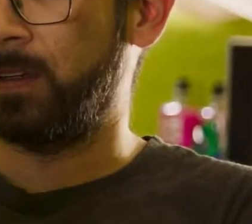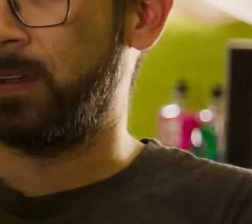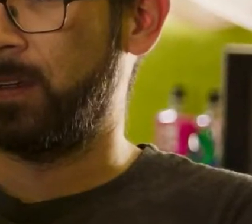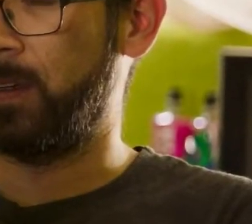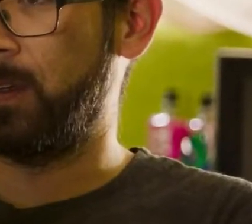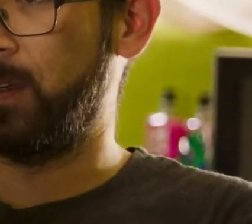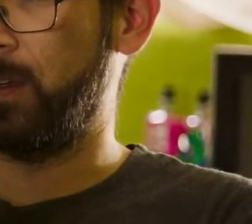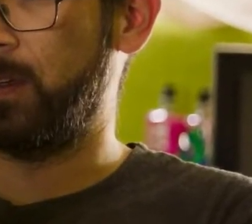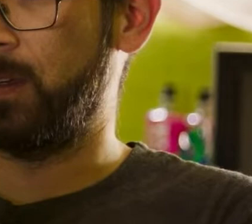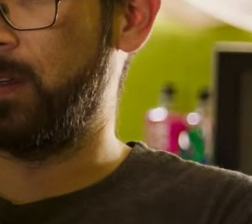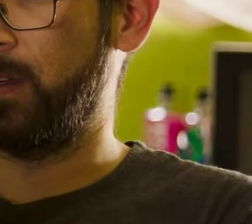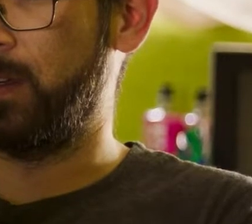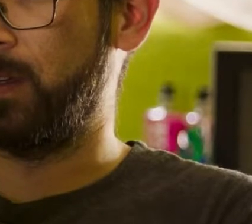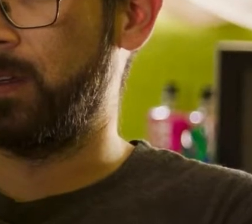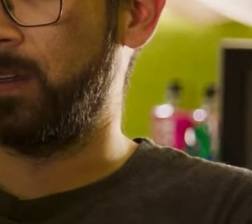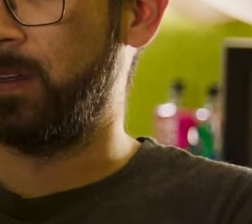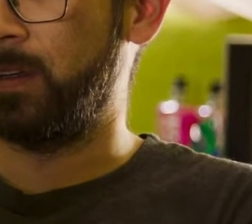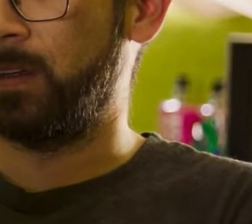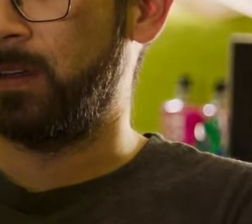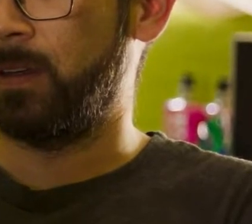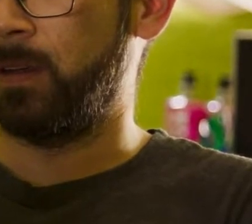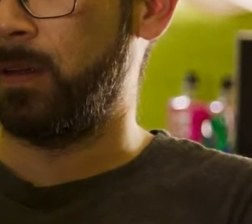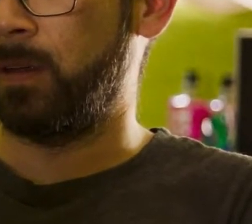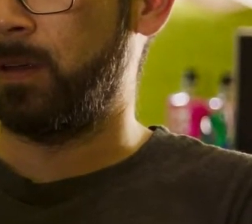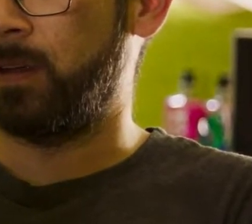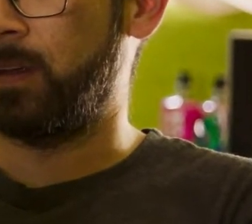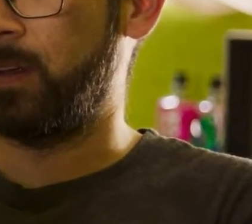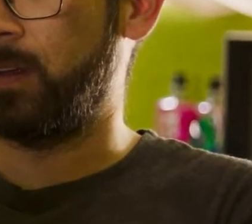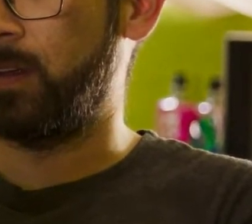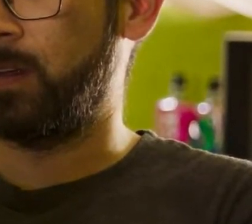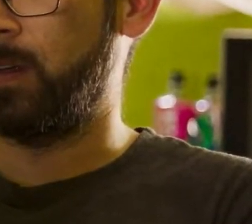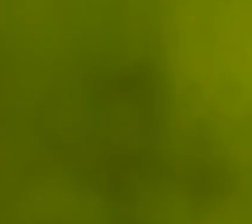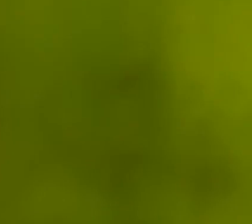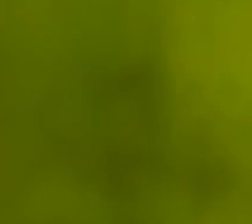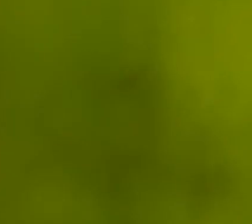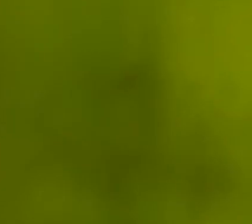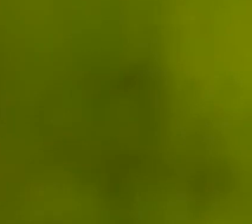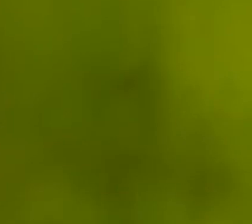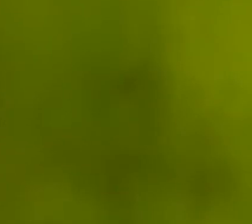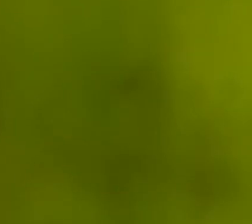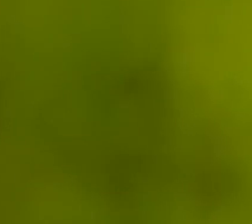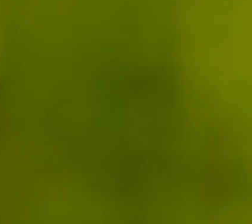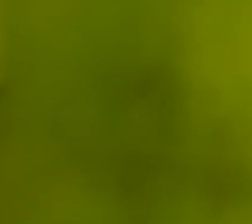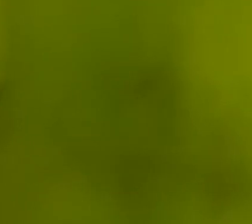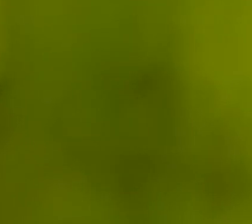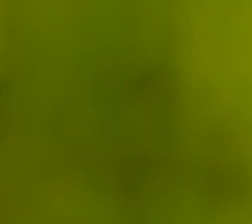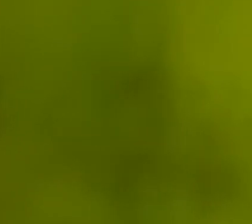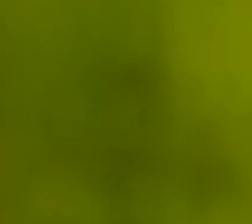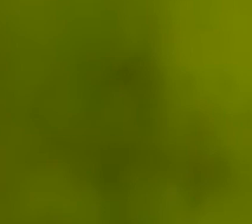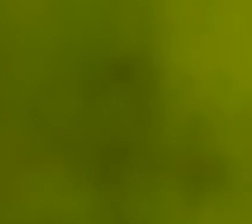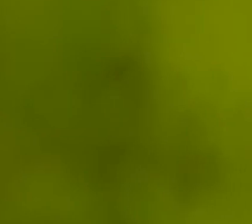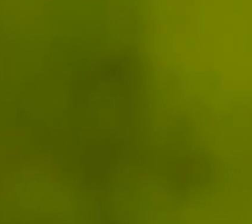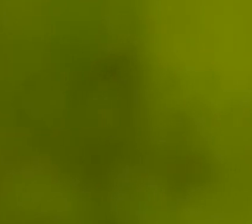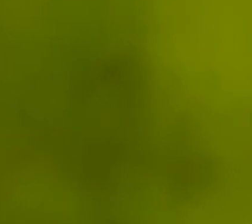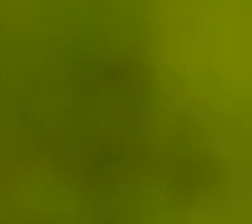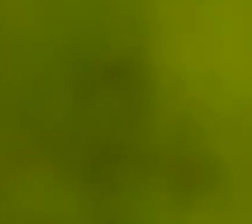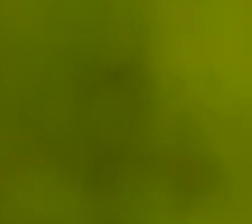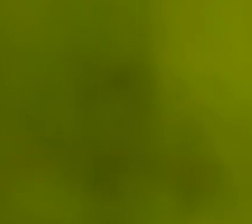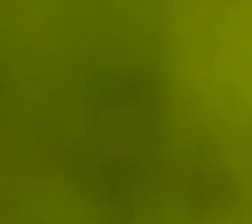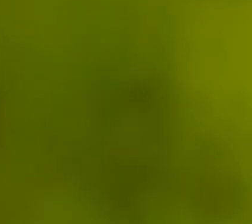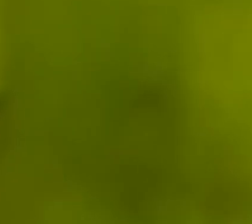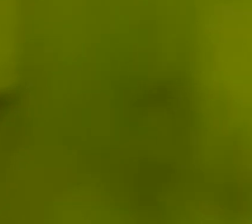Y de allí para acá ya, nunca más. Mi hermano súper contento que en su mirada, en